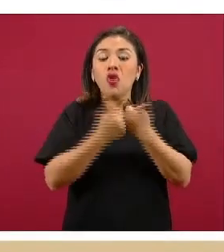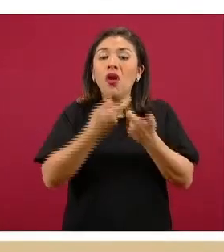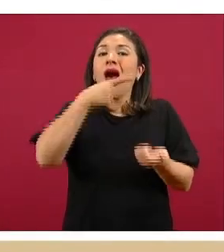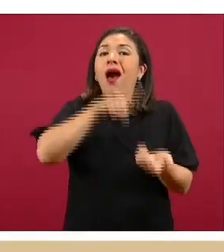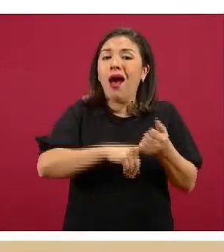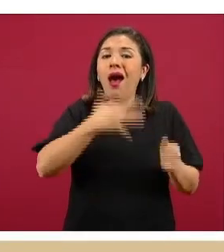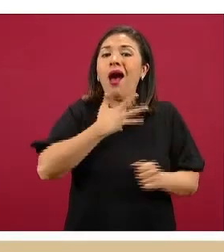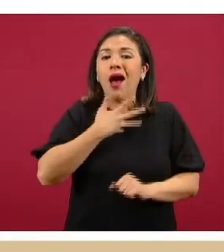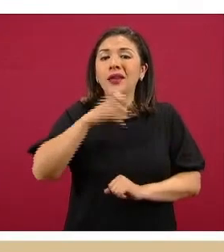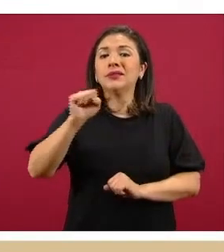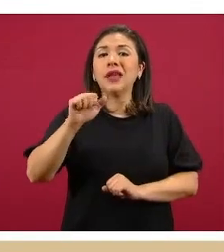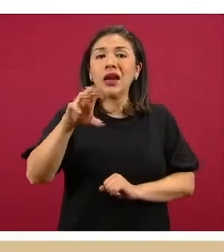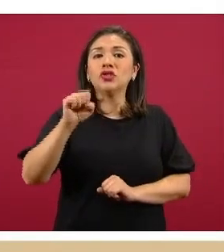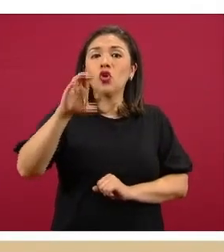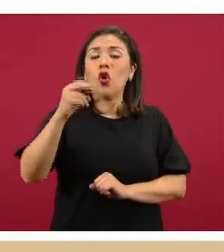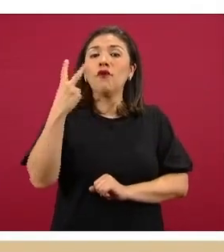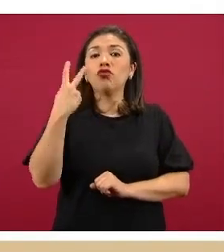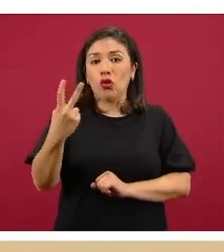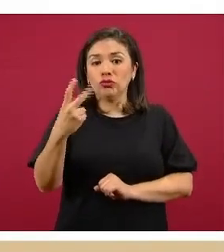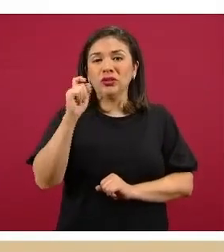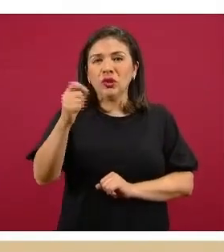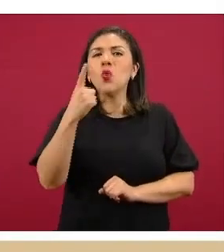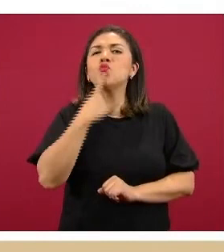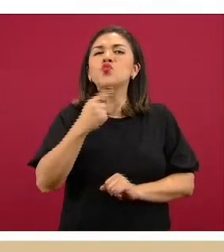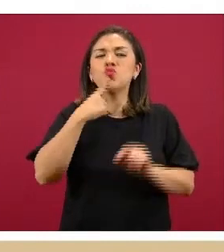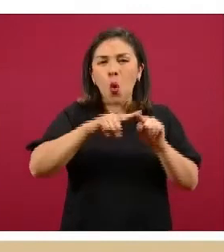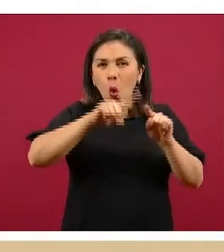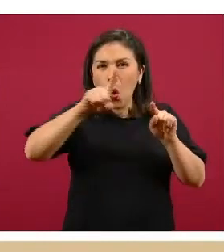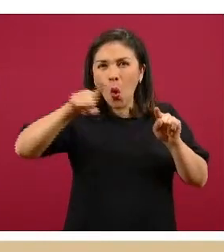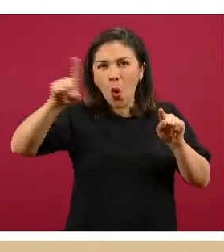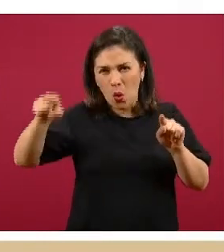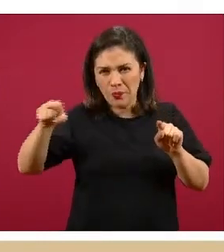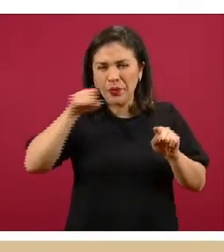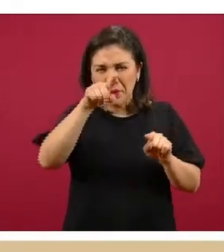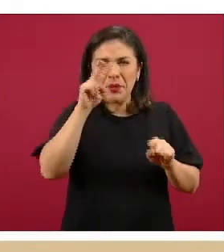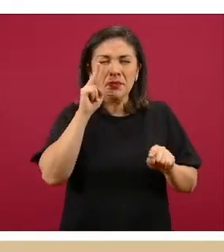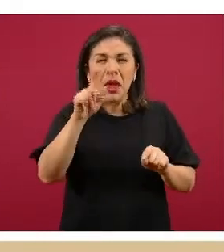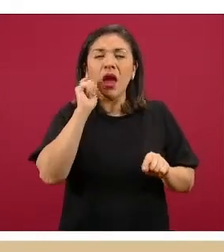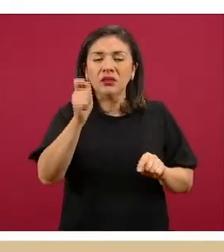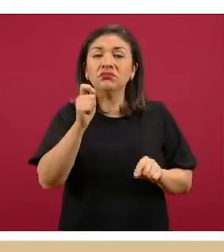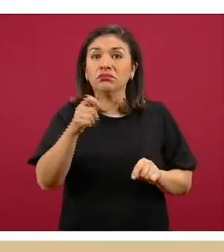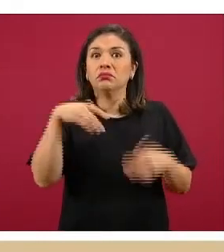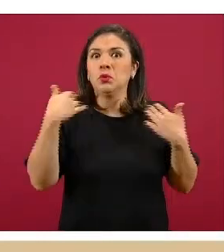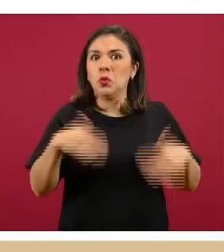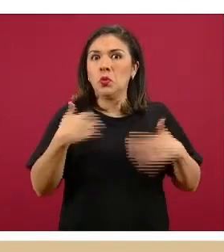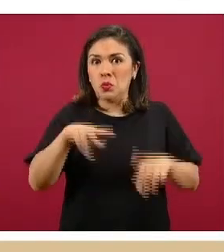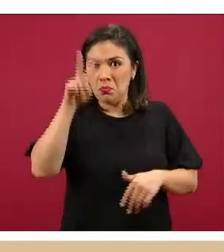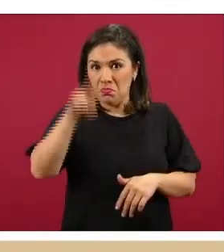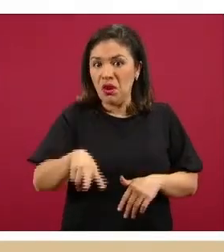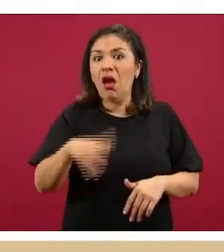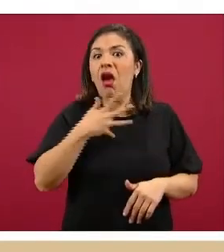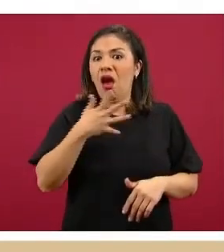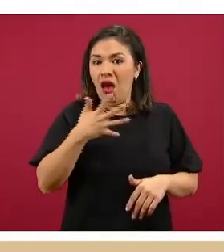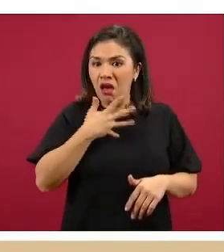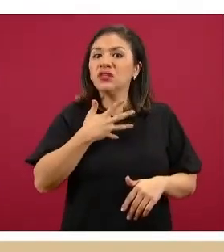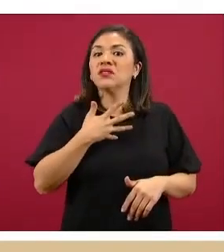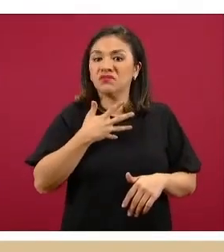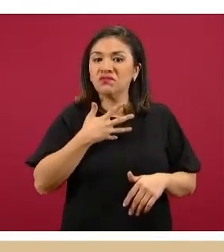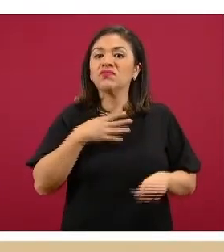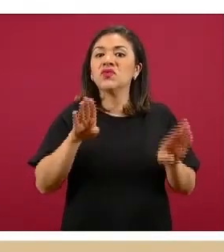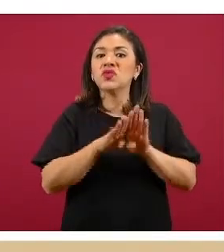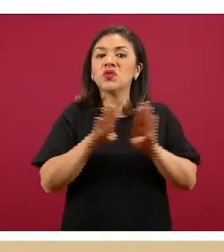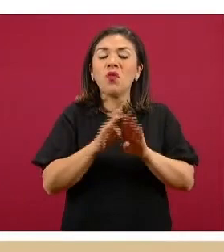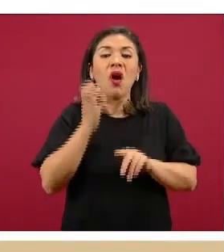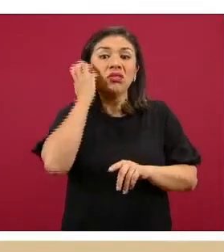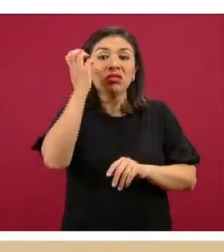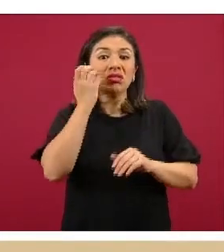virus SARS-CoV-2, que es la sombra roja, y como podemos ver, sí es una proporción de esto, es una proporción del total de